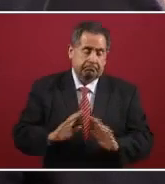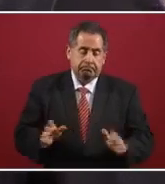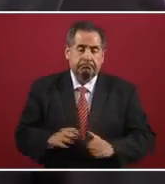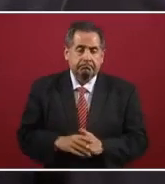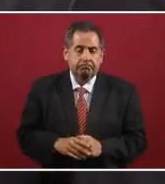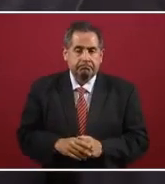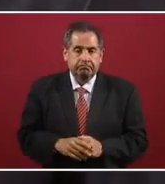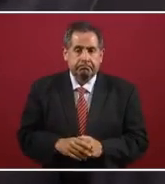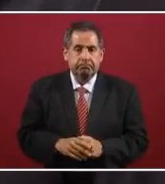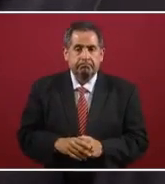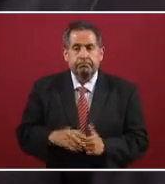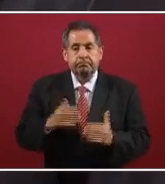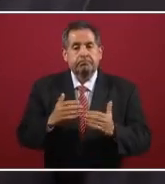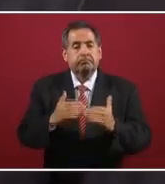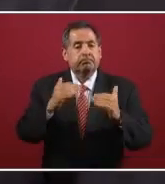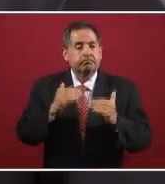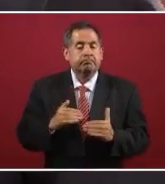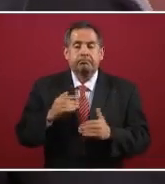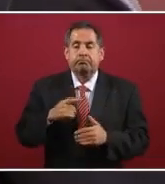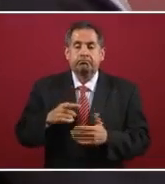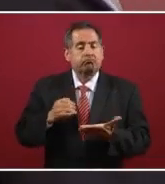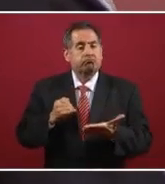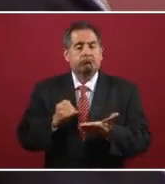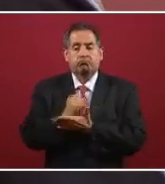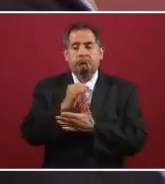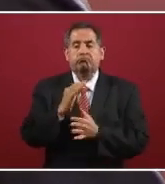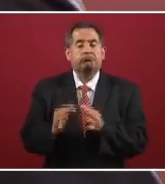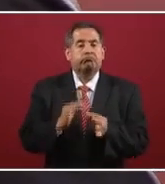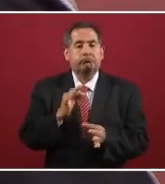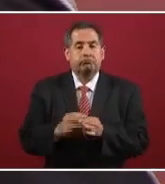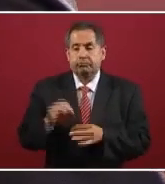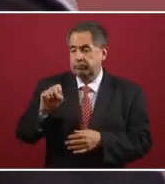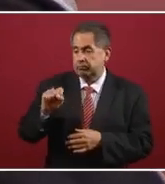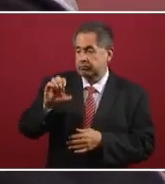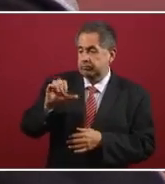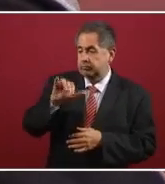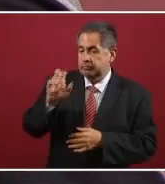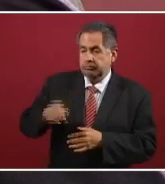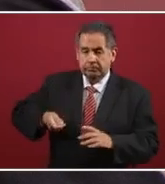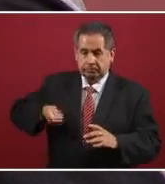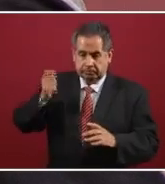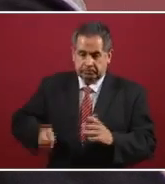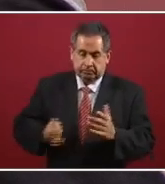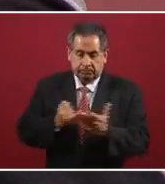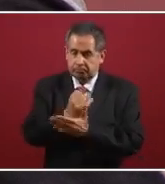Hay también ya una resolución de la Suprema Corte de Justicia,